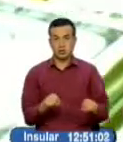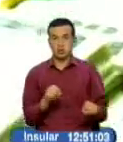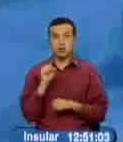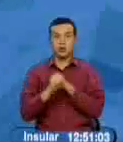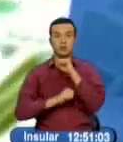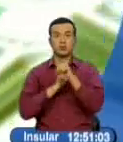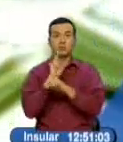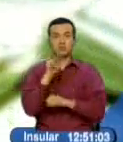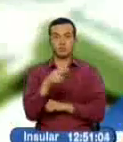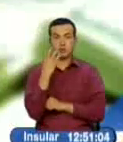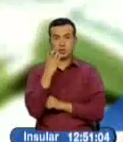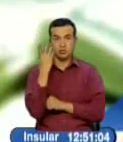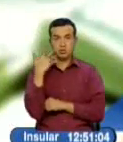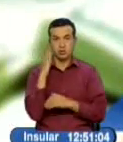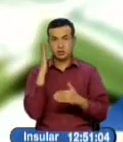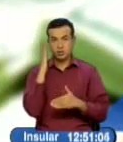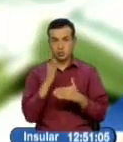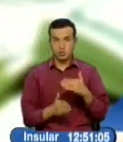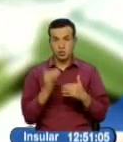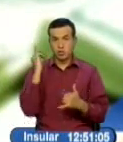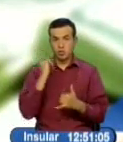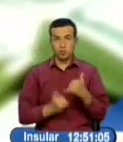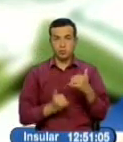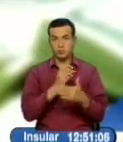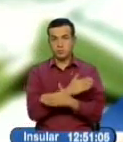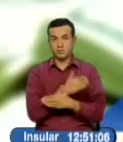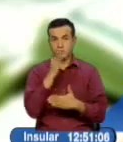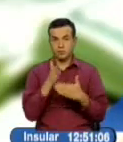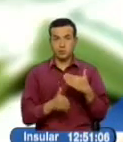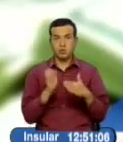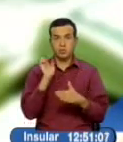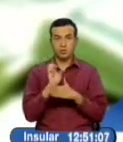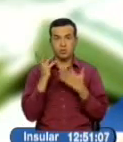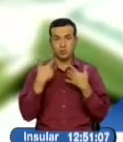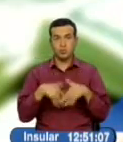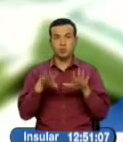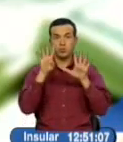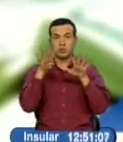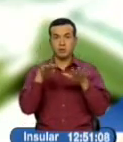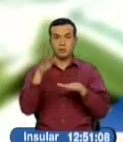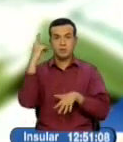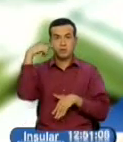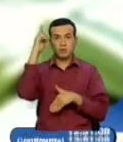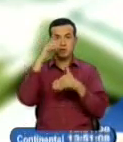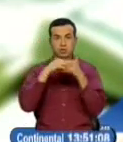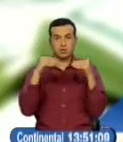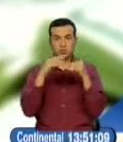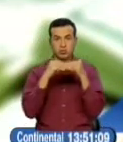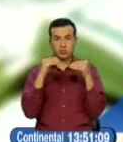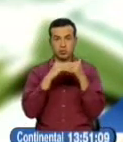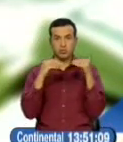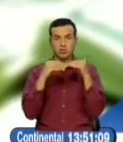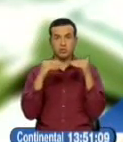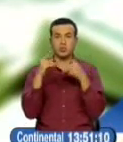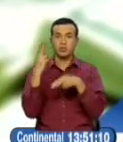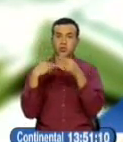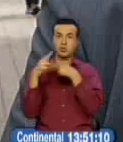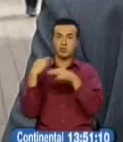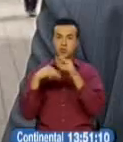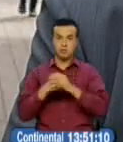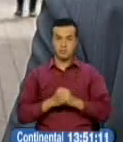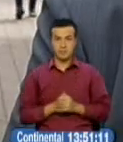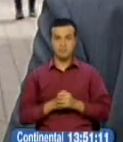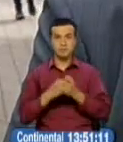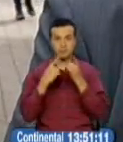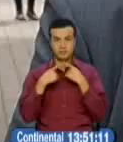año 2014 y sumada la última emisión, el Ecuador ha colocado más de 9 mil millones de dólares en el mercado de capitales.